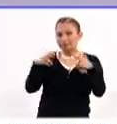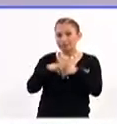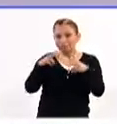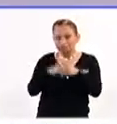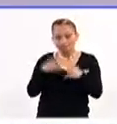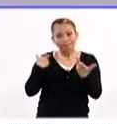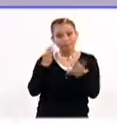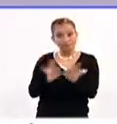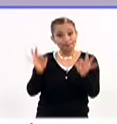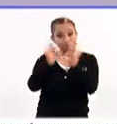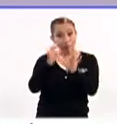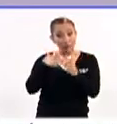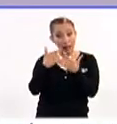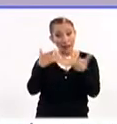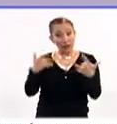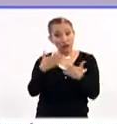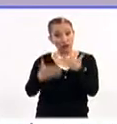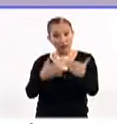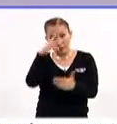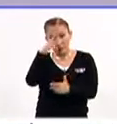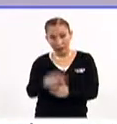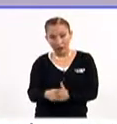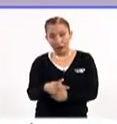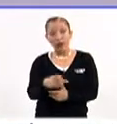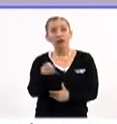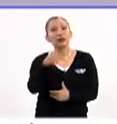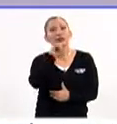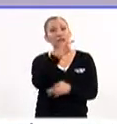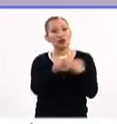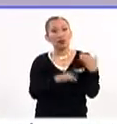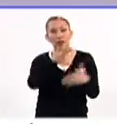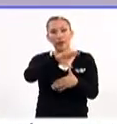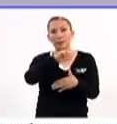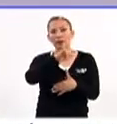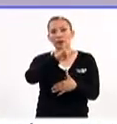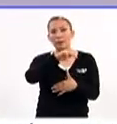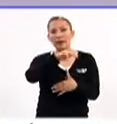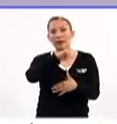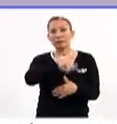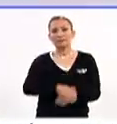batalla tan emblemática para la historia de nuestro país y de toda Mesoamérica.